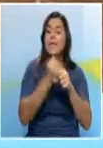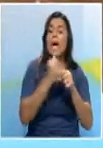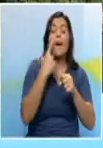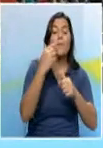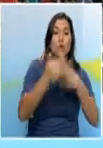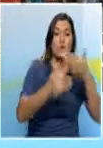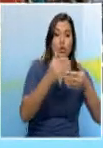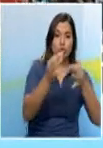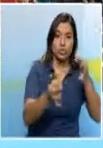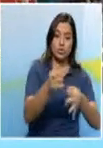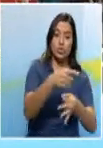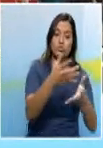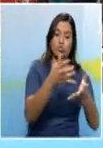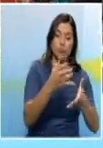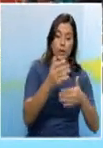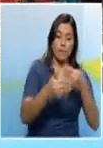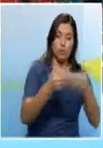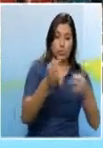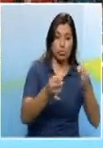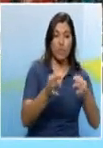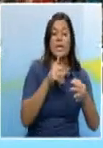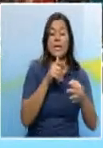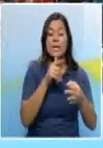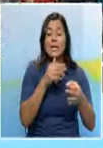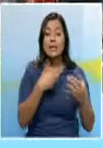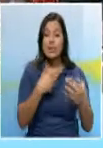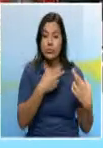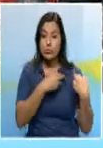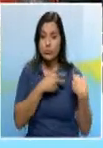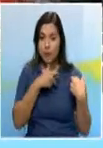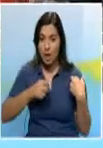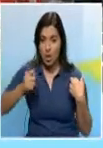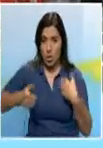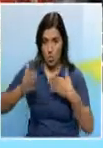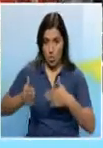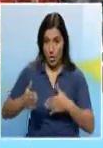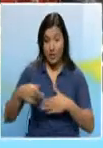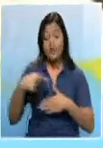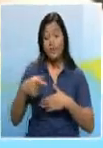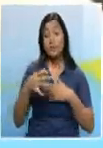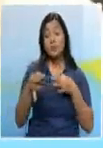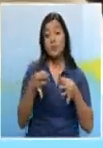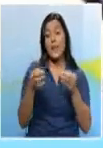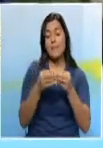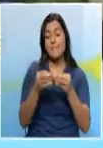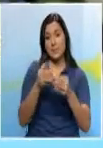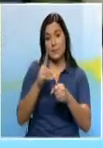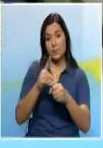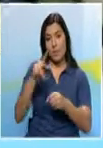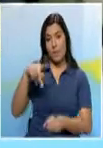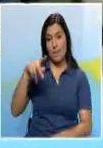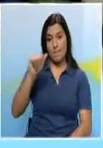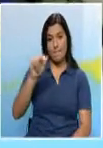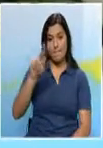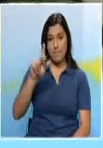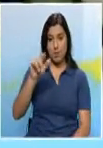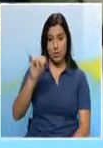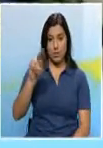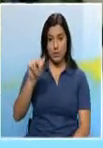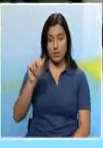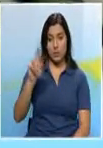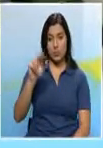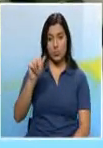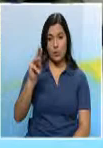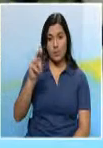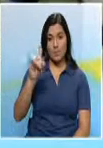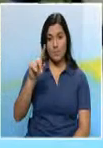con la intervención de un juez. Ese es uno de los puntos. Sobre esto nos amplía la diputada Paulina Ramírez, de la Fracción de Liberación